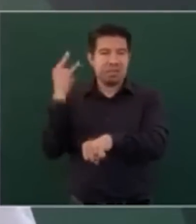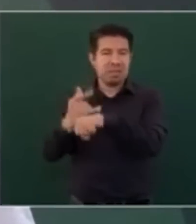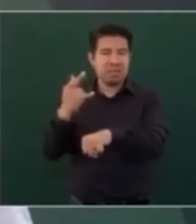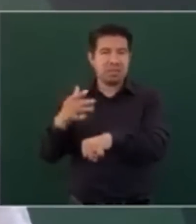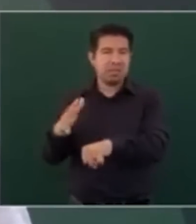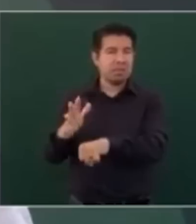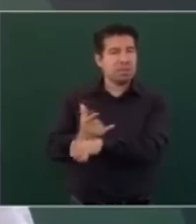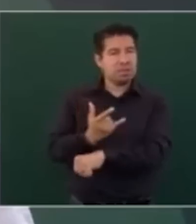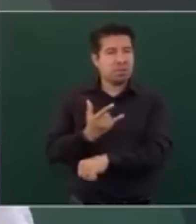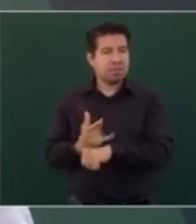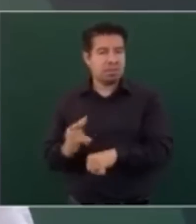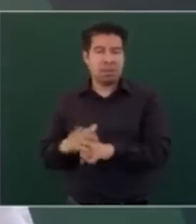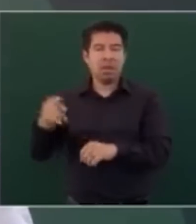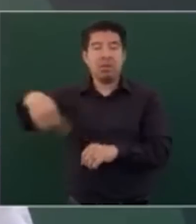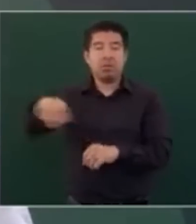mediatizaba mucho,